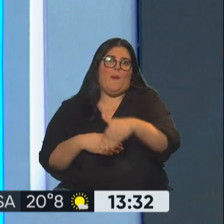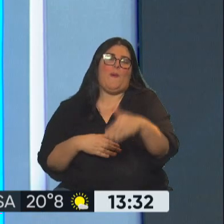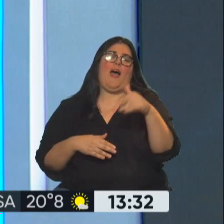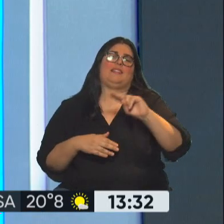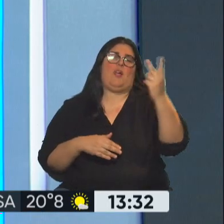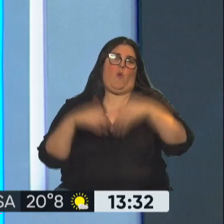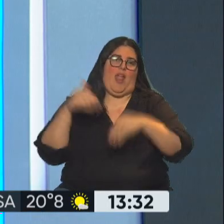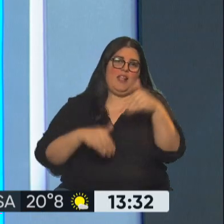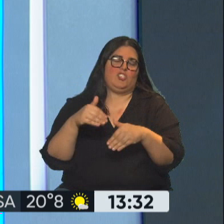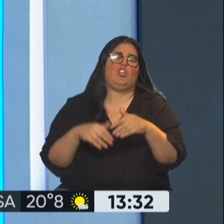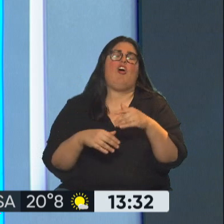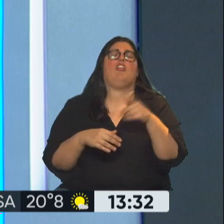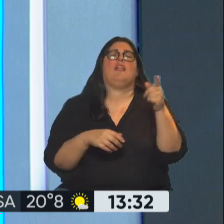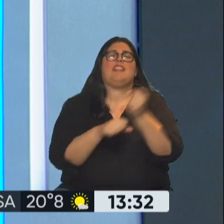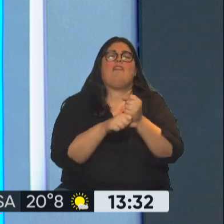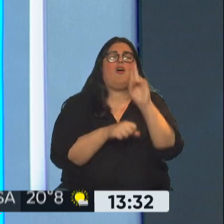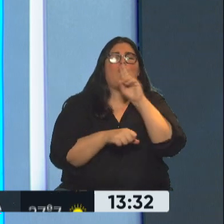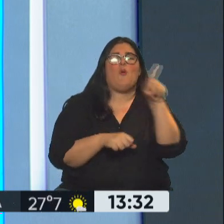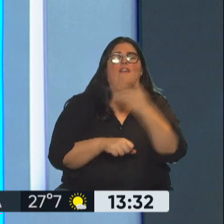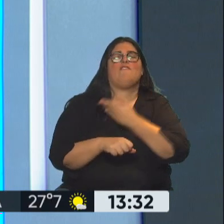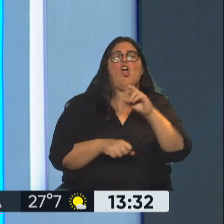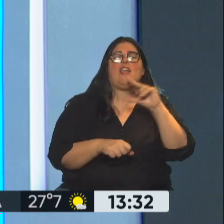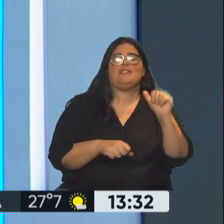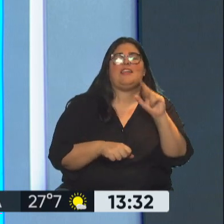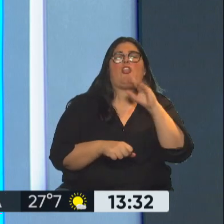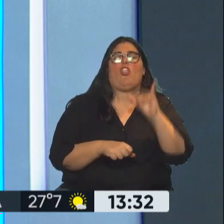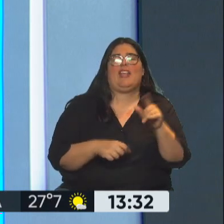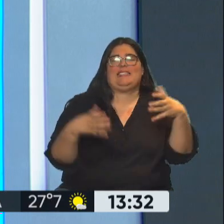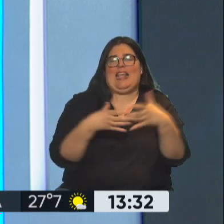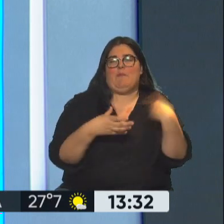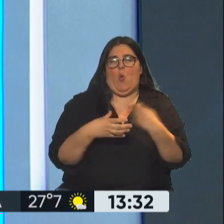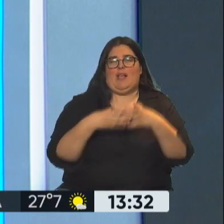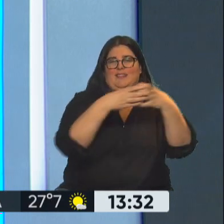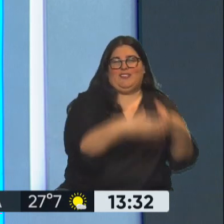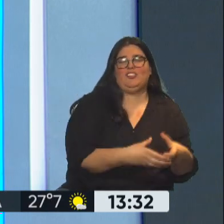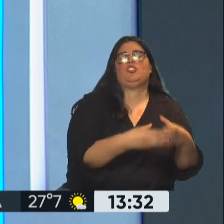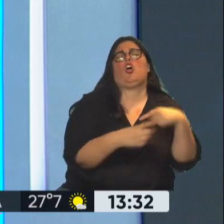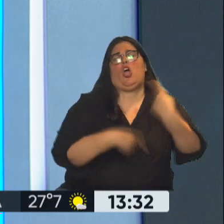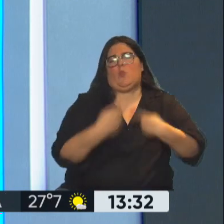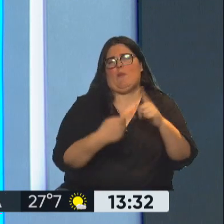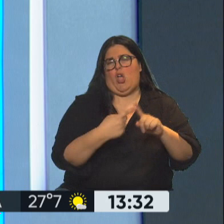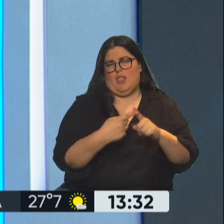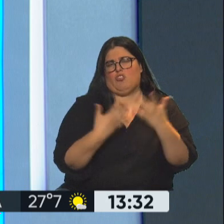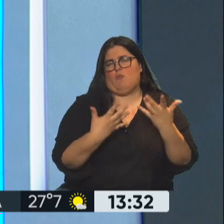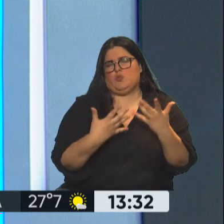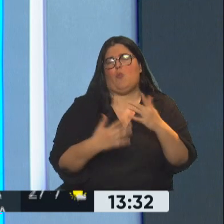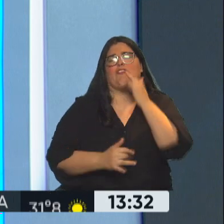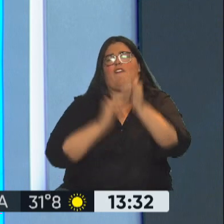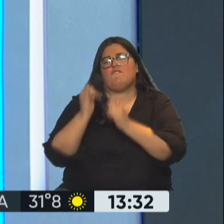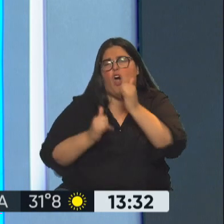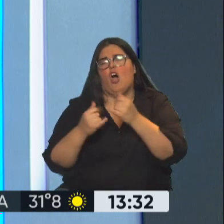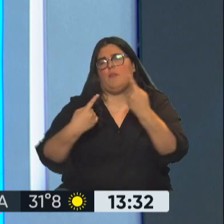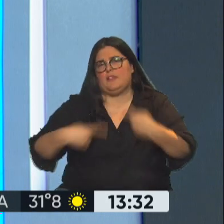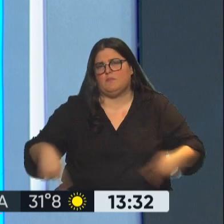vuelta electoral. Allí el trabajo de Florencia Rodríguez, del equipo de nuestro noticiero. Vamos a seguir en contacto, por supuesto, con todos los informes que